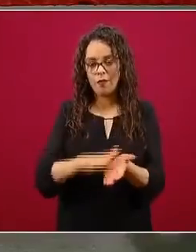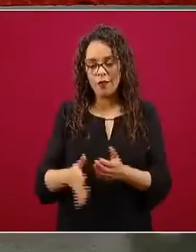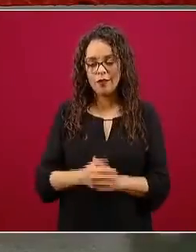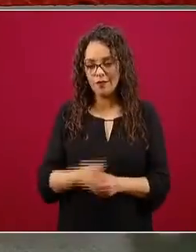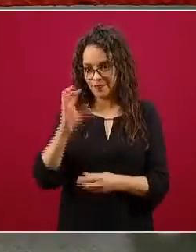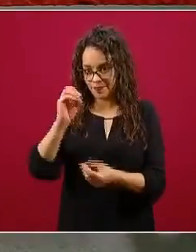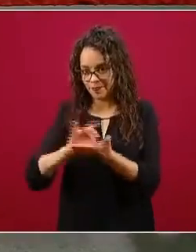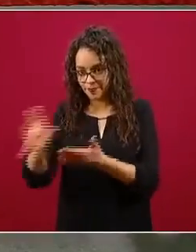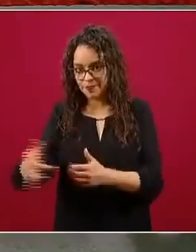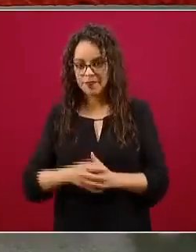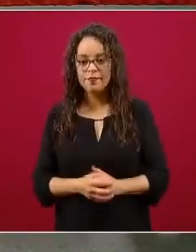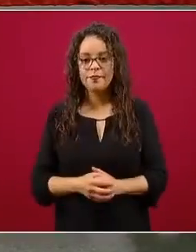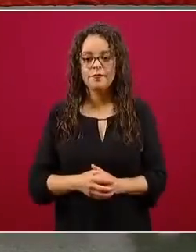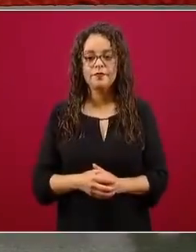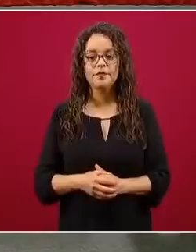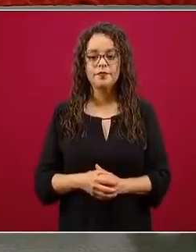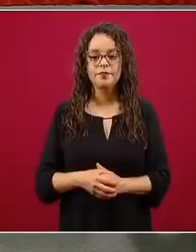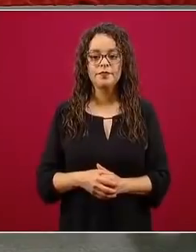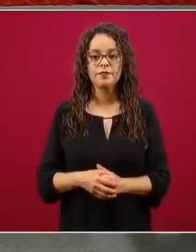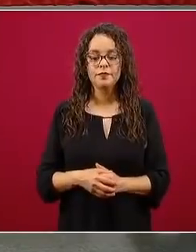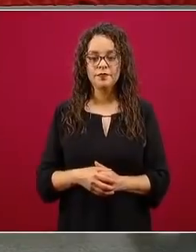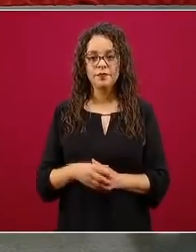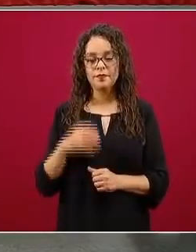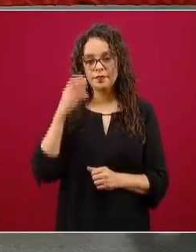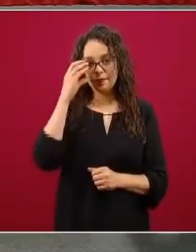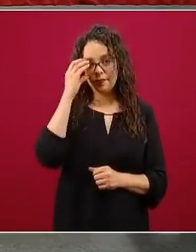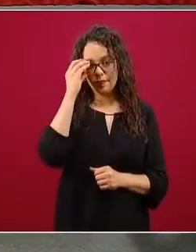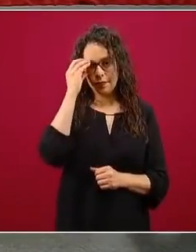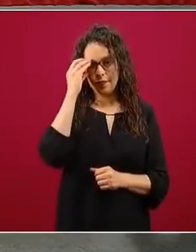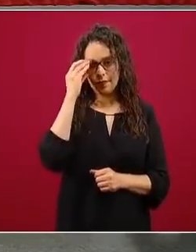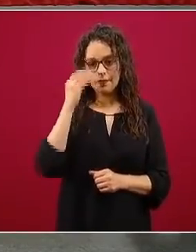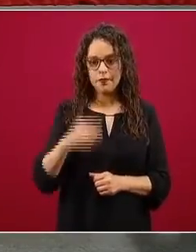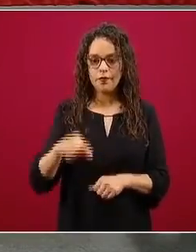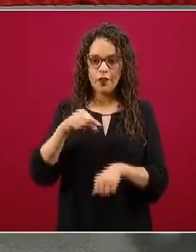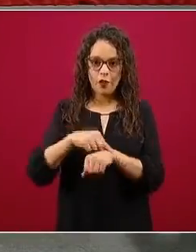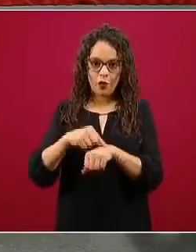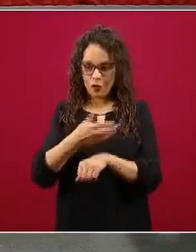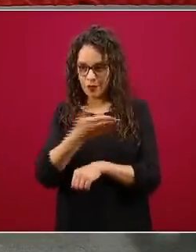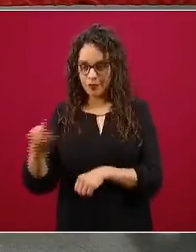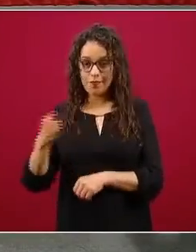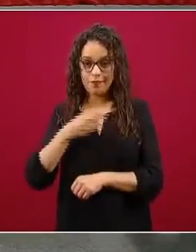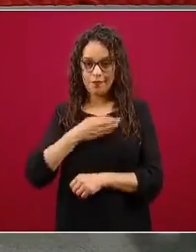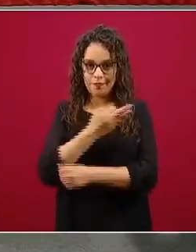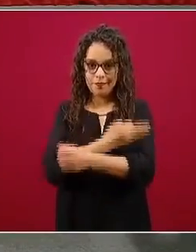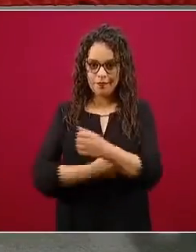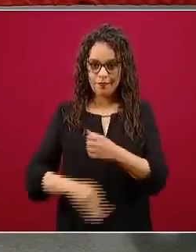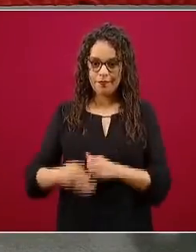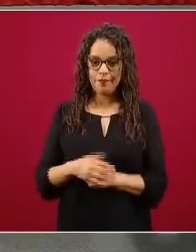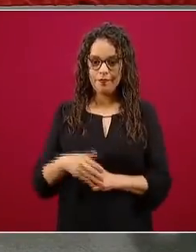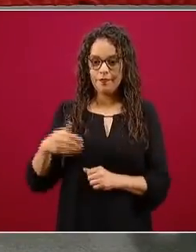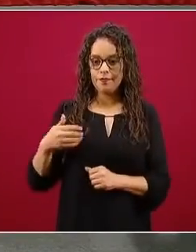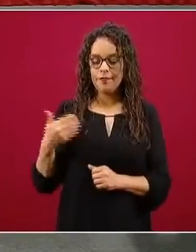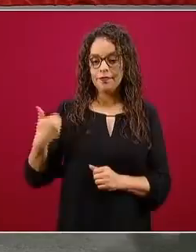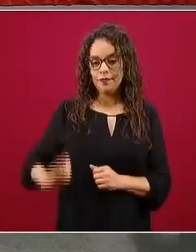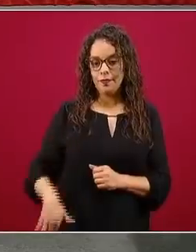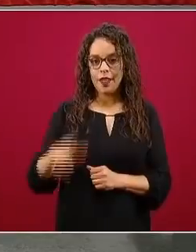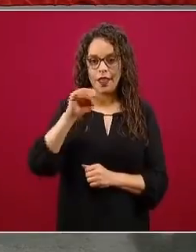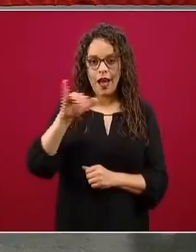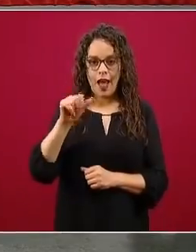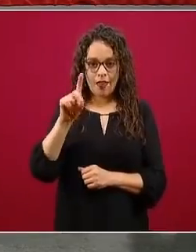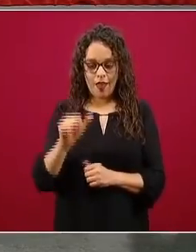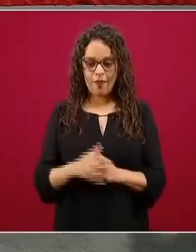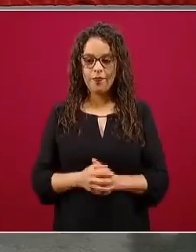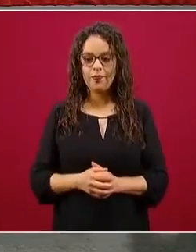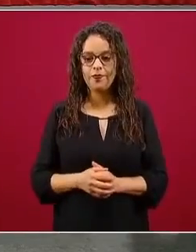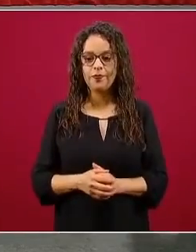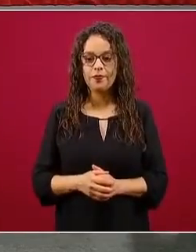El colega de allá y acá estos dos colegas de acá. Gracias, doctores. Buenas tardes. David Pérez de Tejada, de Informe 24, de Audiorama. La